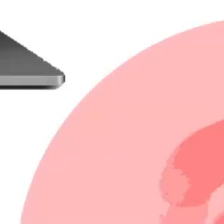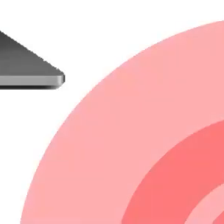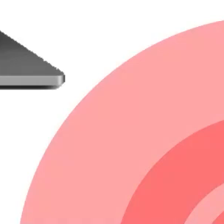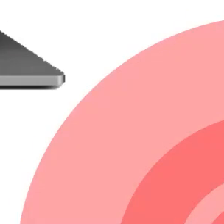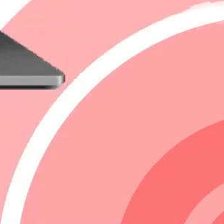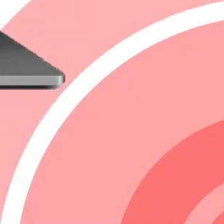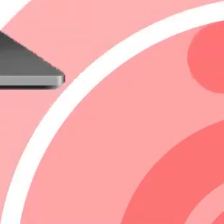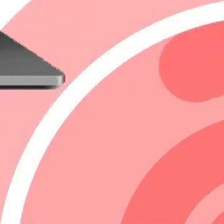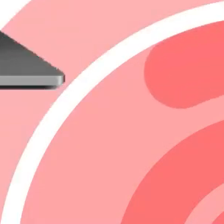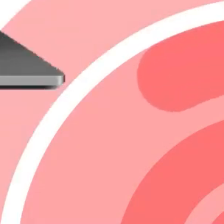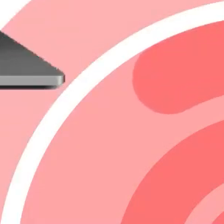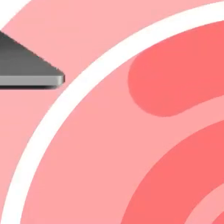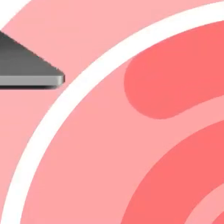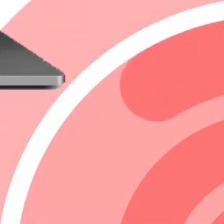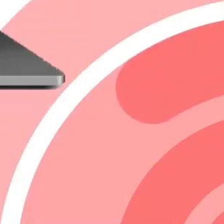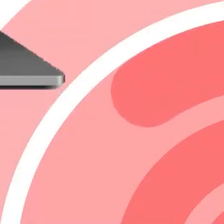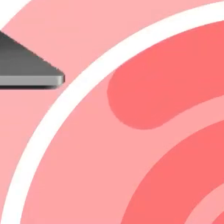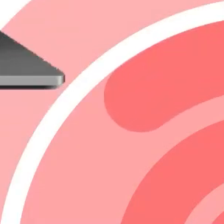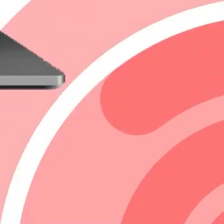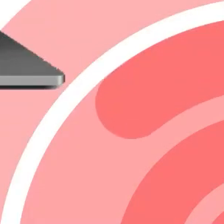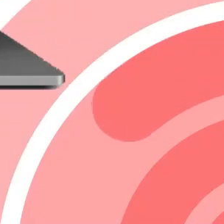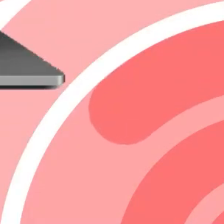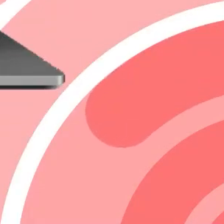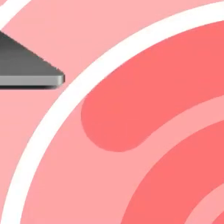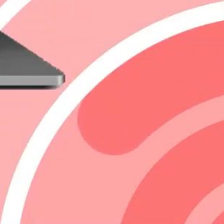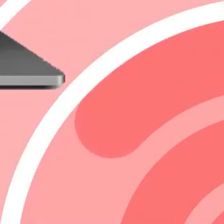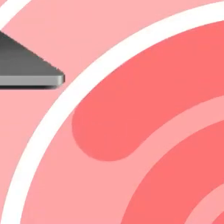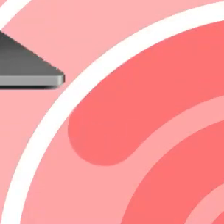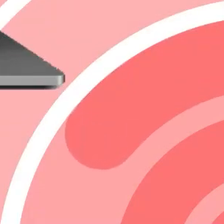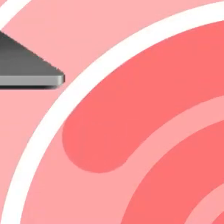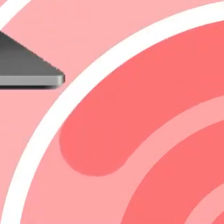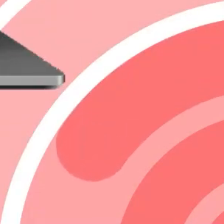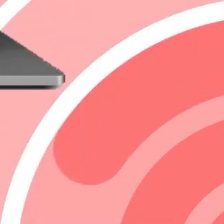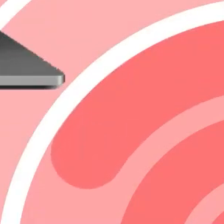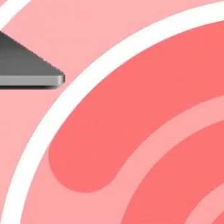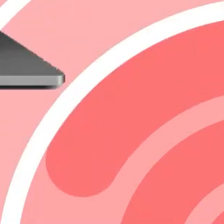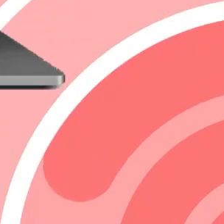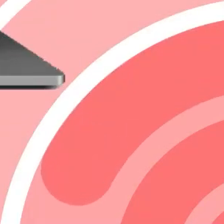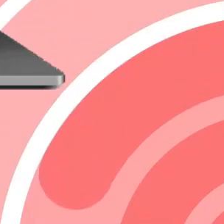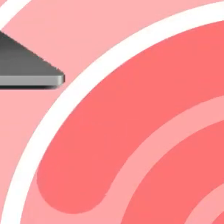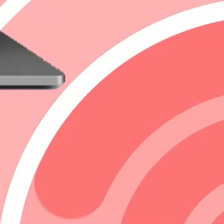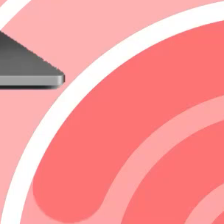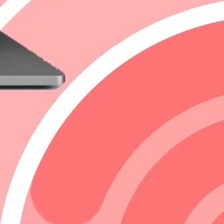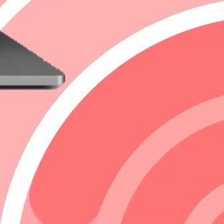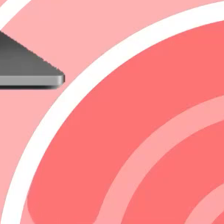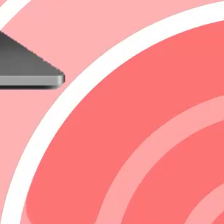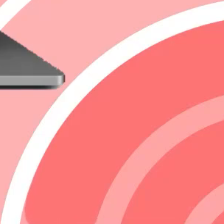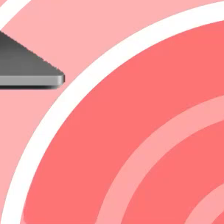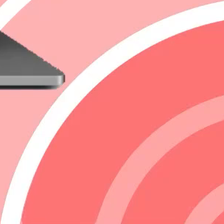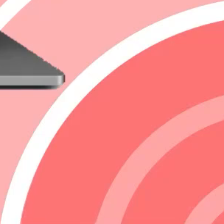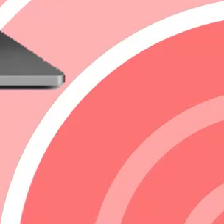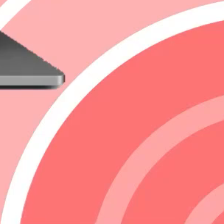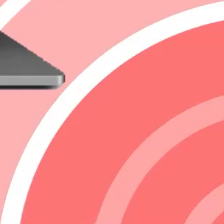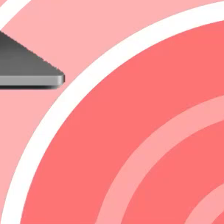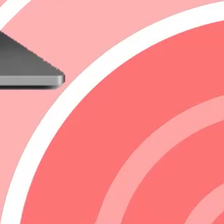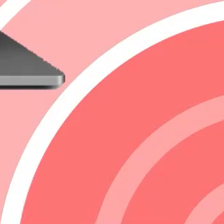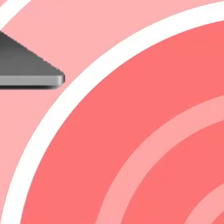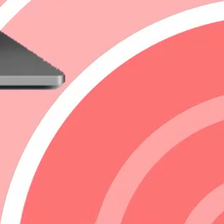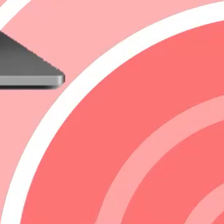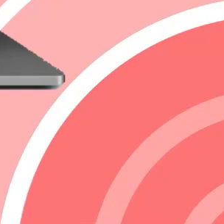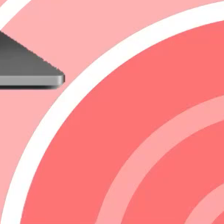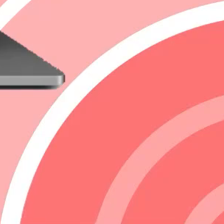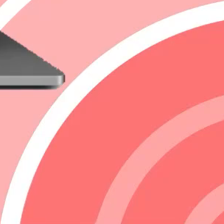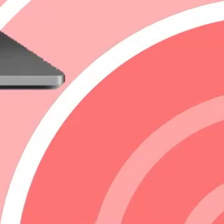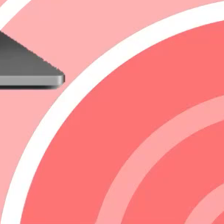Si quieres más información, te invitamos a visitar nuestra página de internet. Te lo dejaremos en la descripción del video.